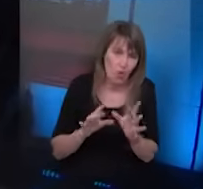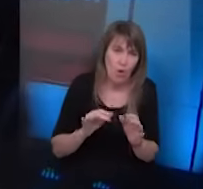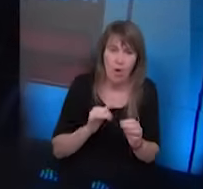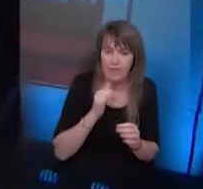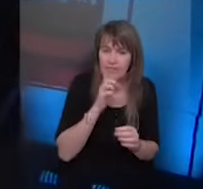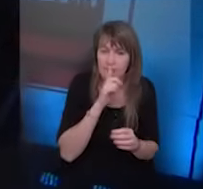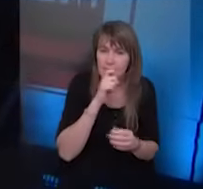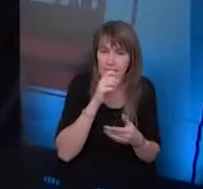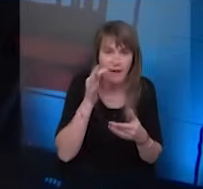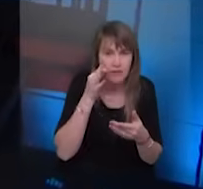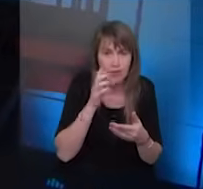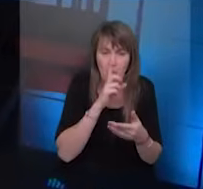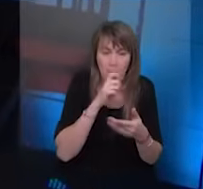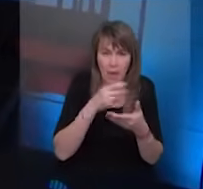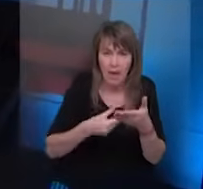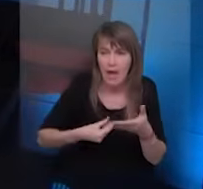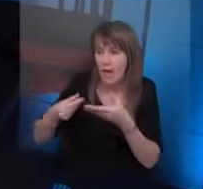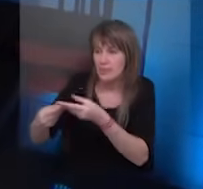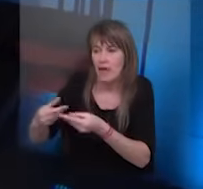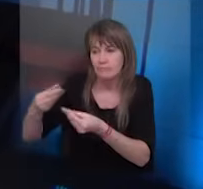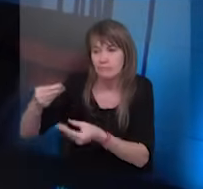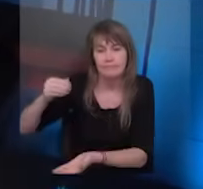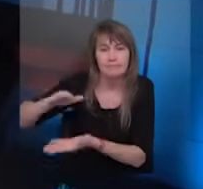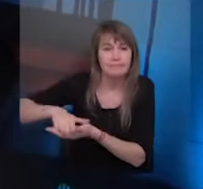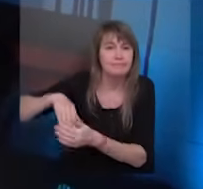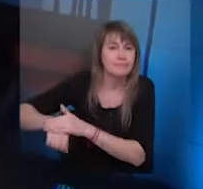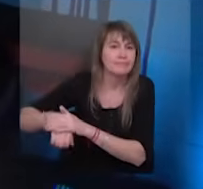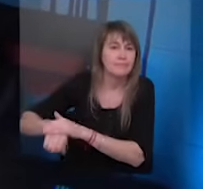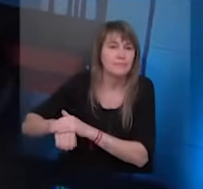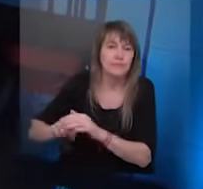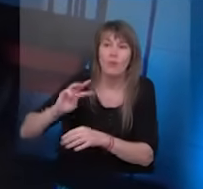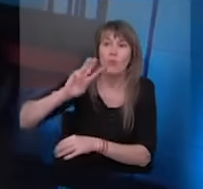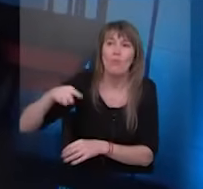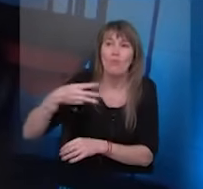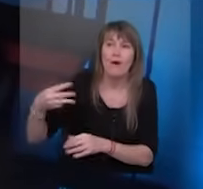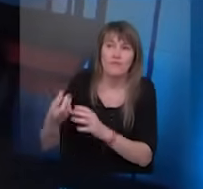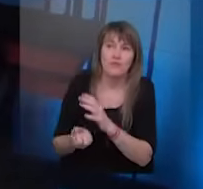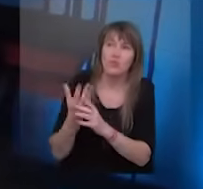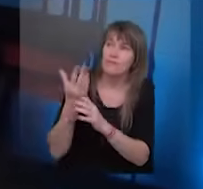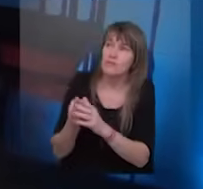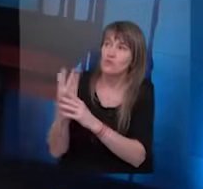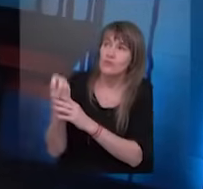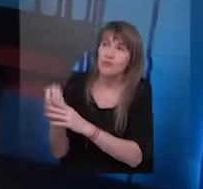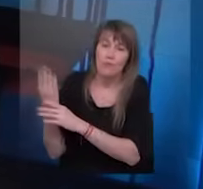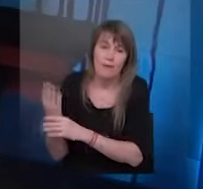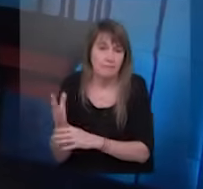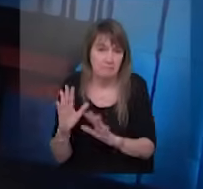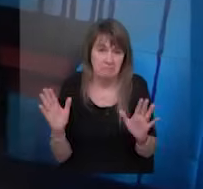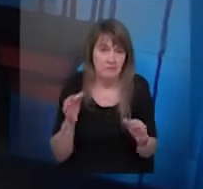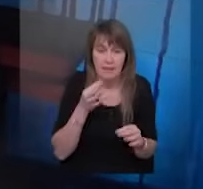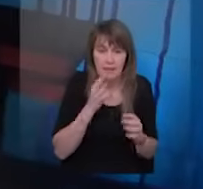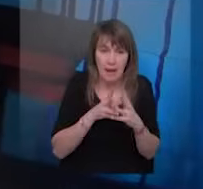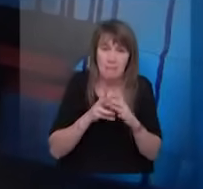juradas este y ponerlas en en el sitio web están disponibles o sea en transparencia